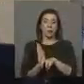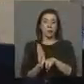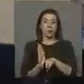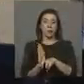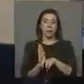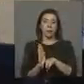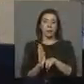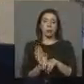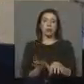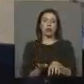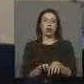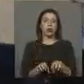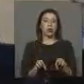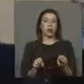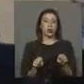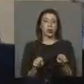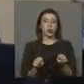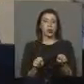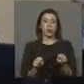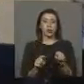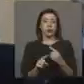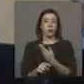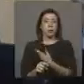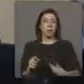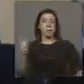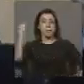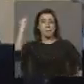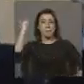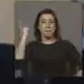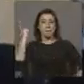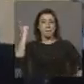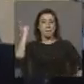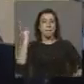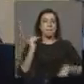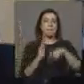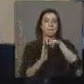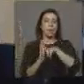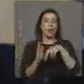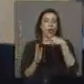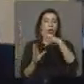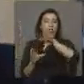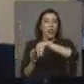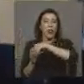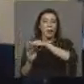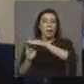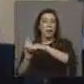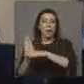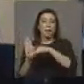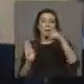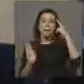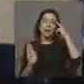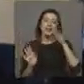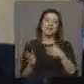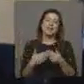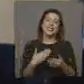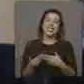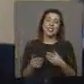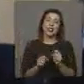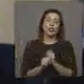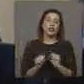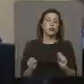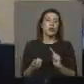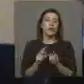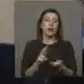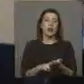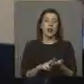que fue comprometido incluso por el Presidente Piñera como un proyecto dentro de su programa, pero que naturalmente no se llegó a